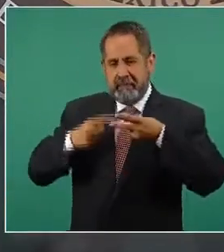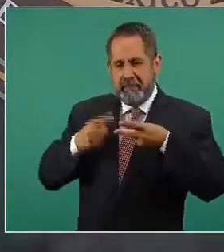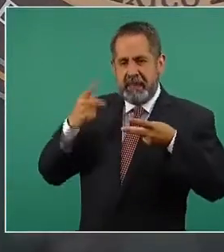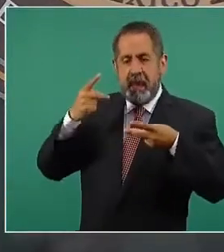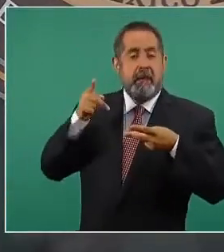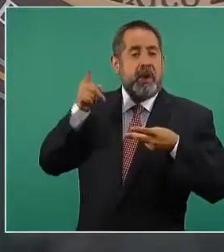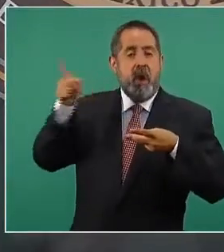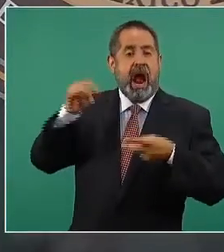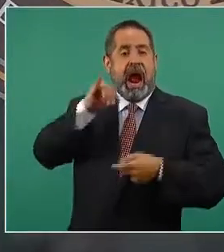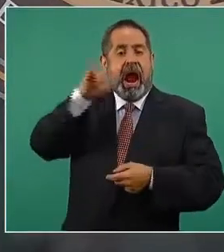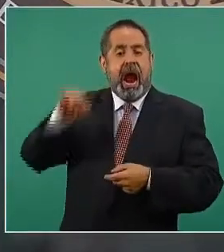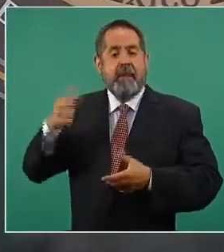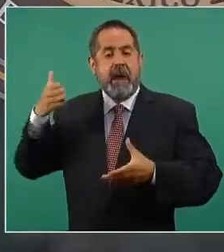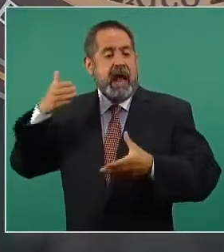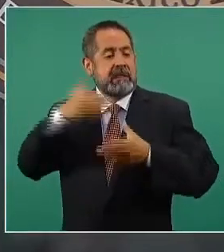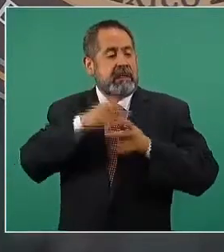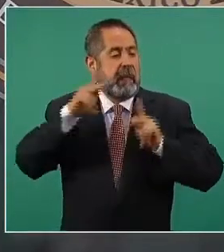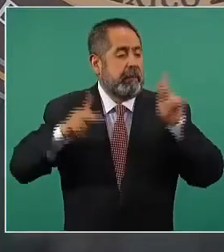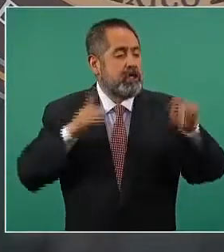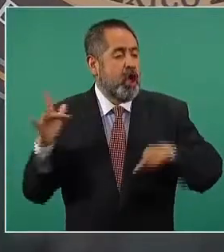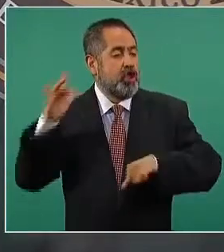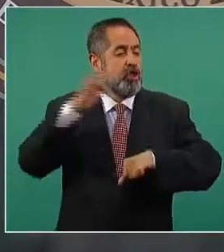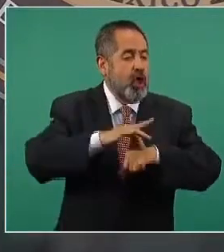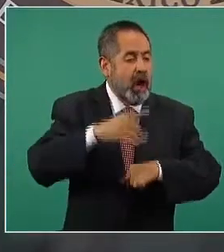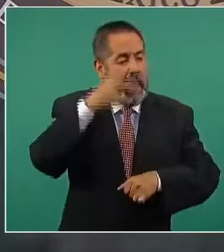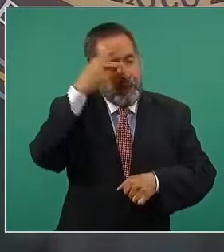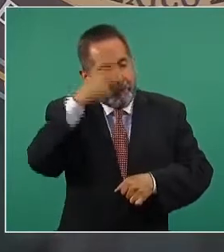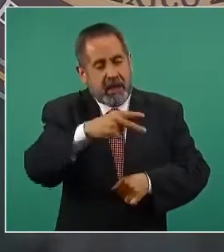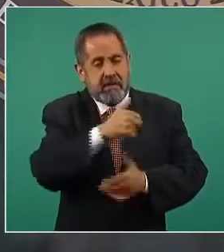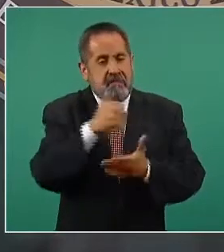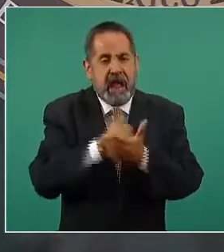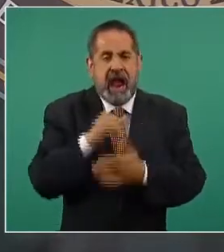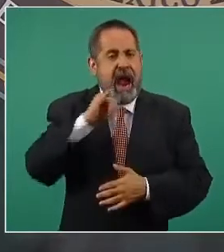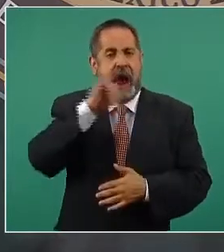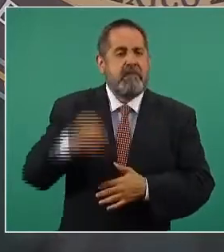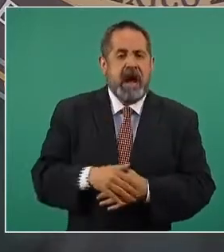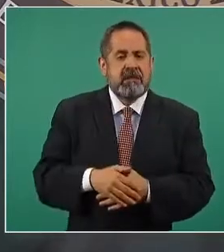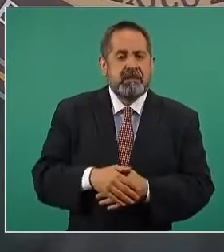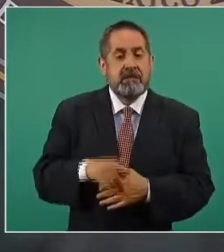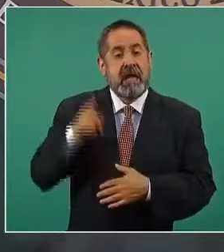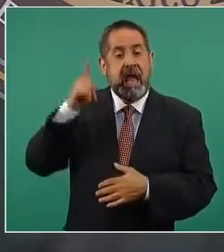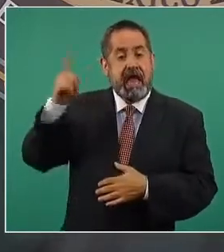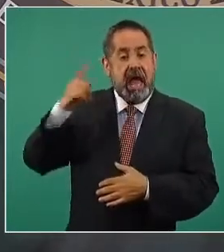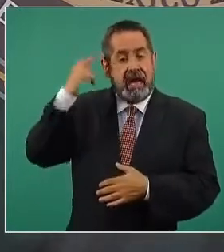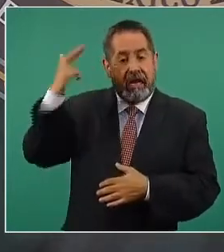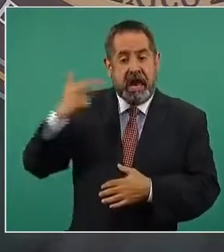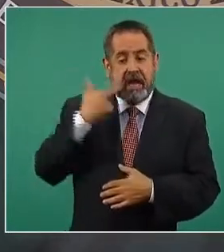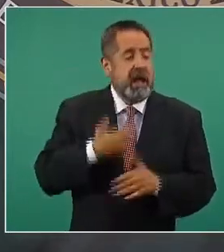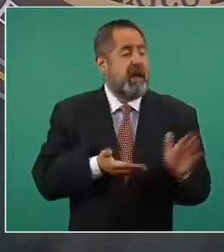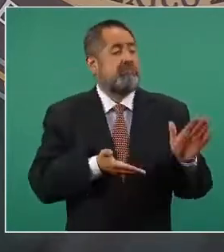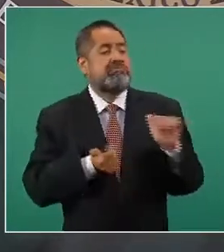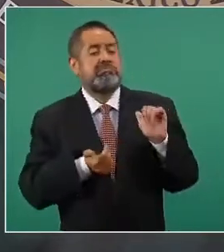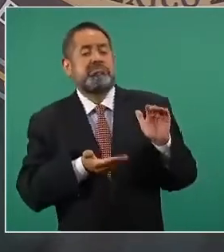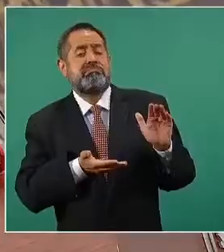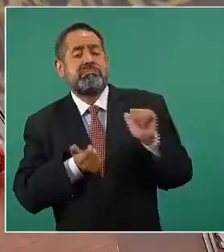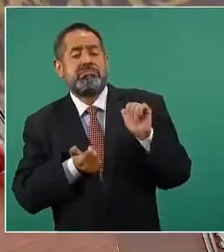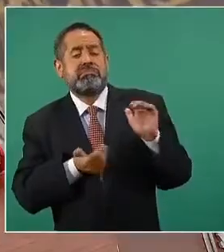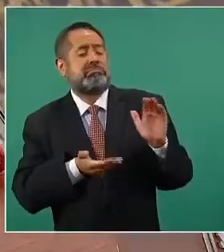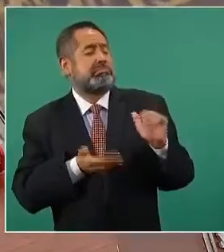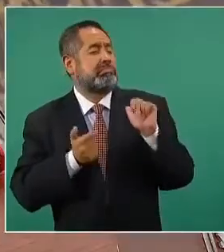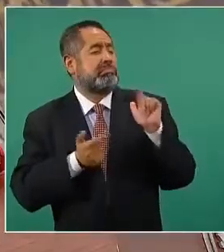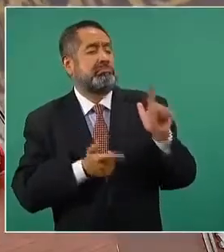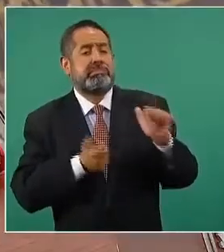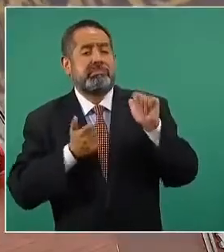visitó nunca la Nueva España. Se contentaban con recibir los enormes